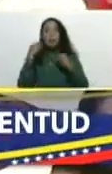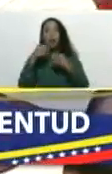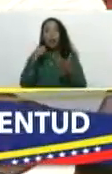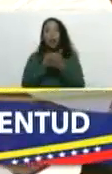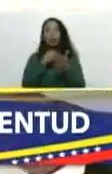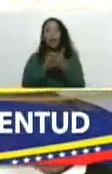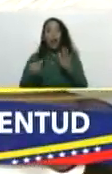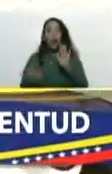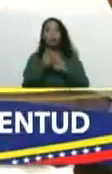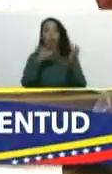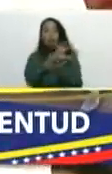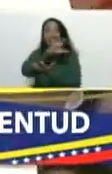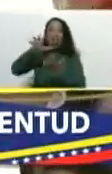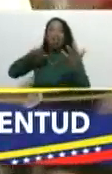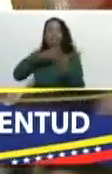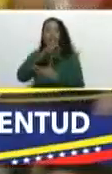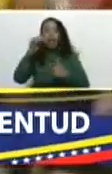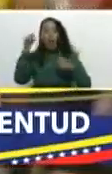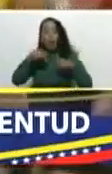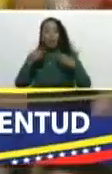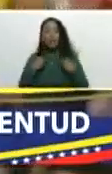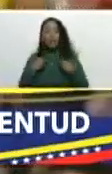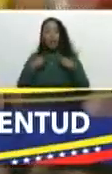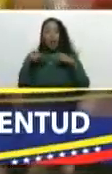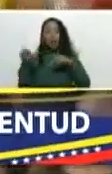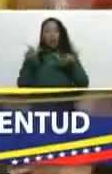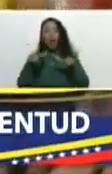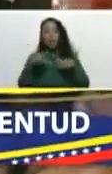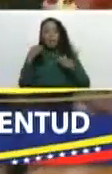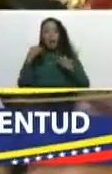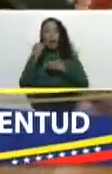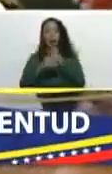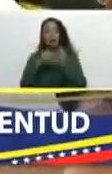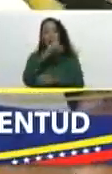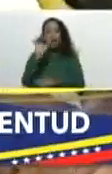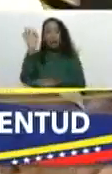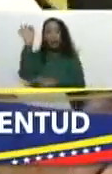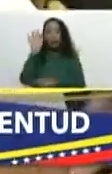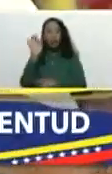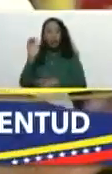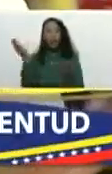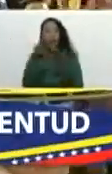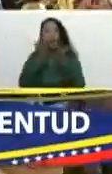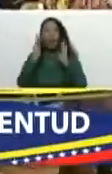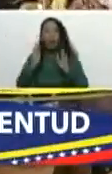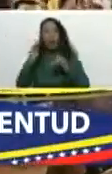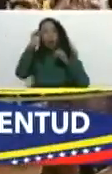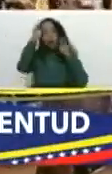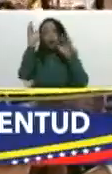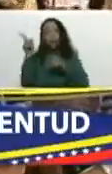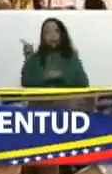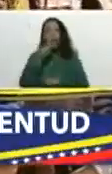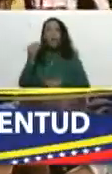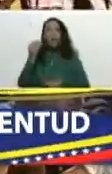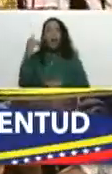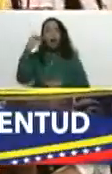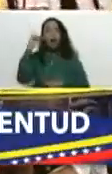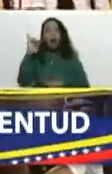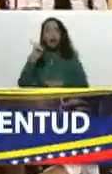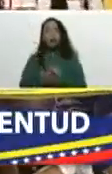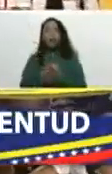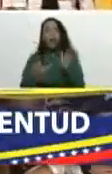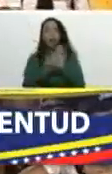crisis climática que vivimos hoy, que sea un espacio para lograr el 100% de escolarización y atender a esos jóvenes que están en conflicto con